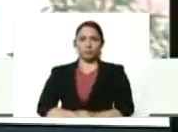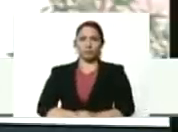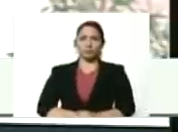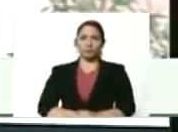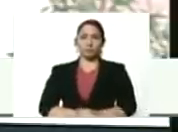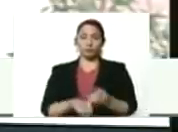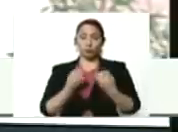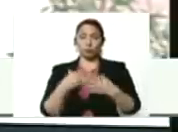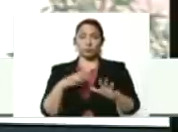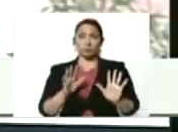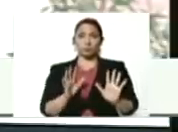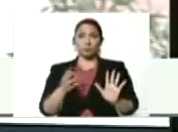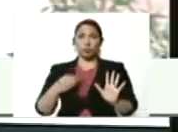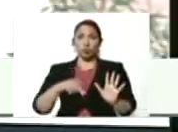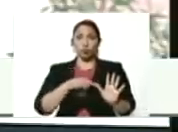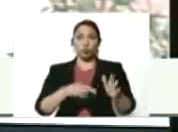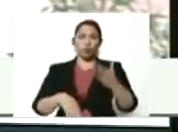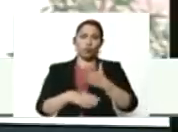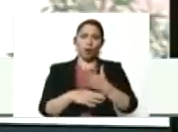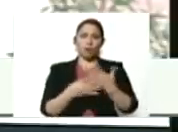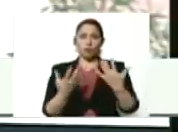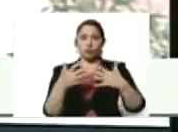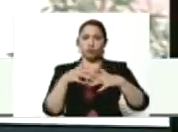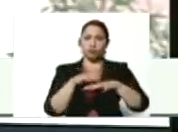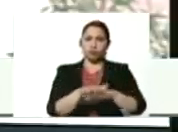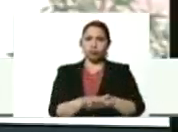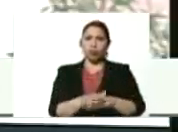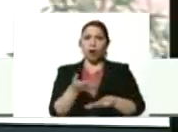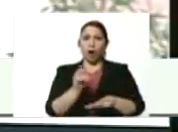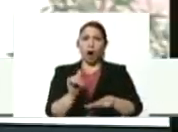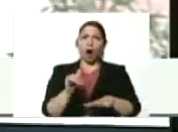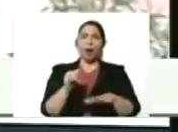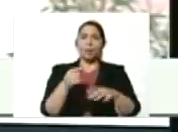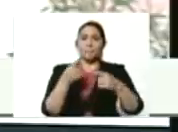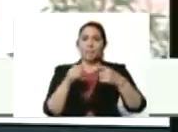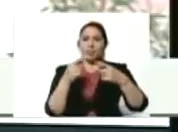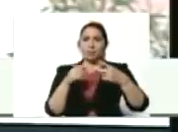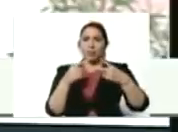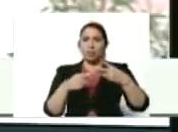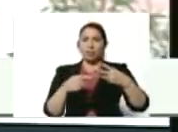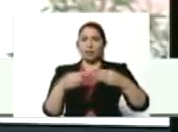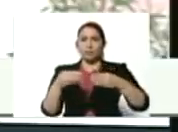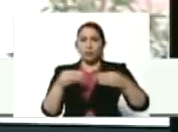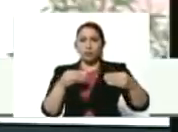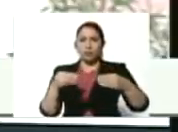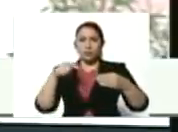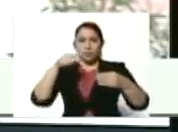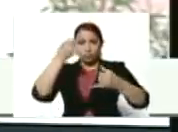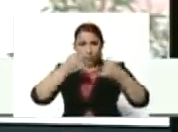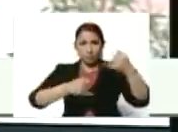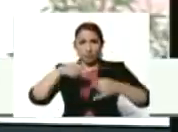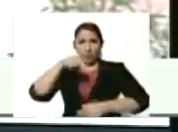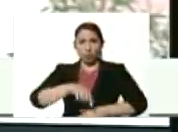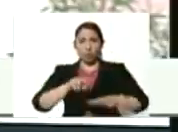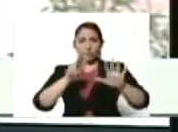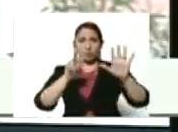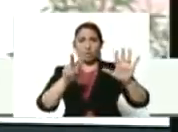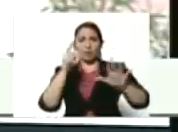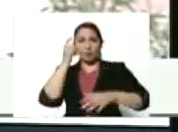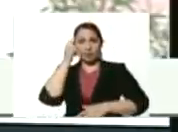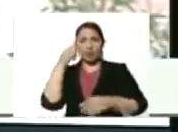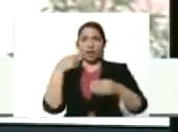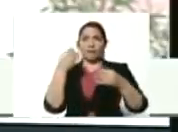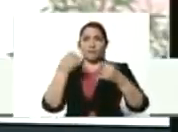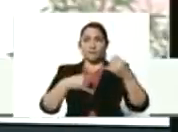bueno, vamos combinando 7 días de flexibilización. Están terminando hoy 7 días de